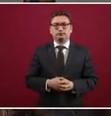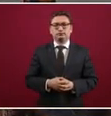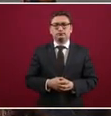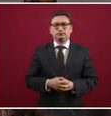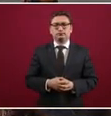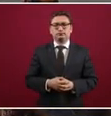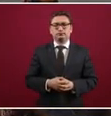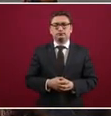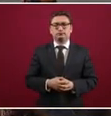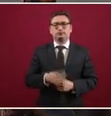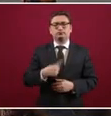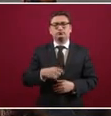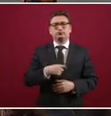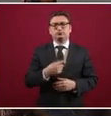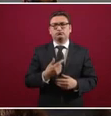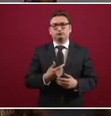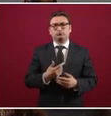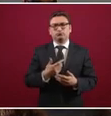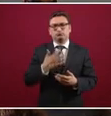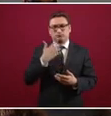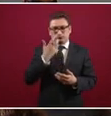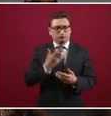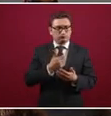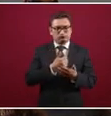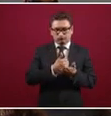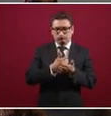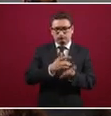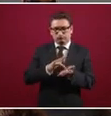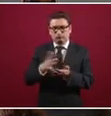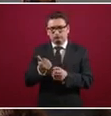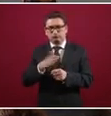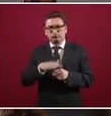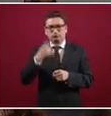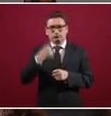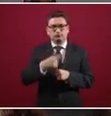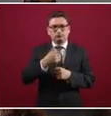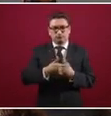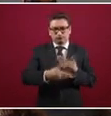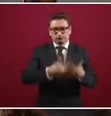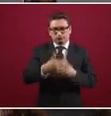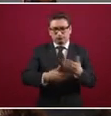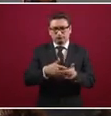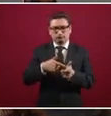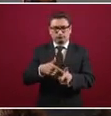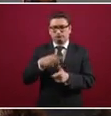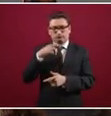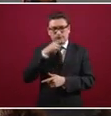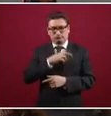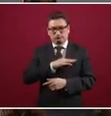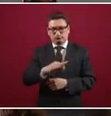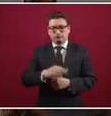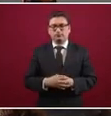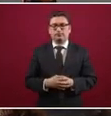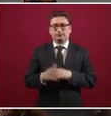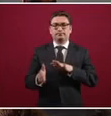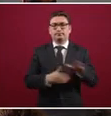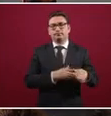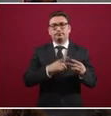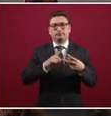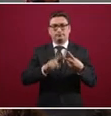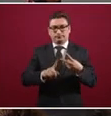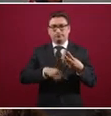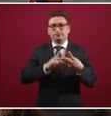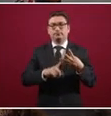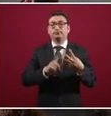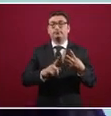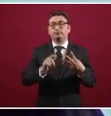pues construyendo administrativamente que esto pueda llevarse a cabo lo antes posible y en tercer lugar y que es muy